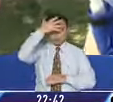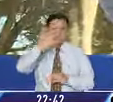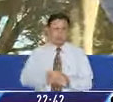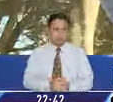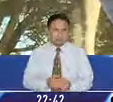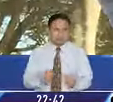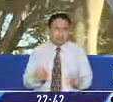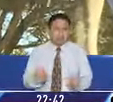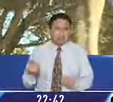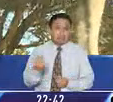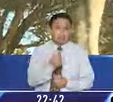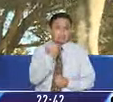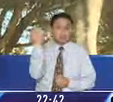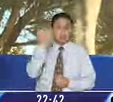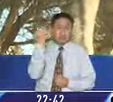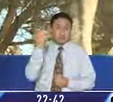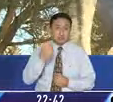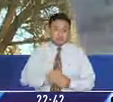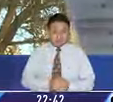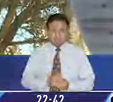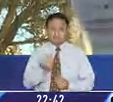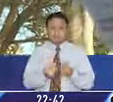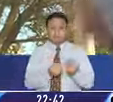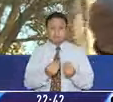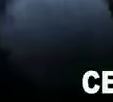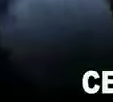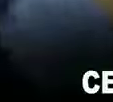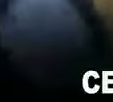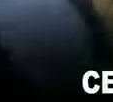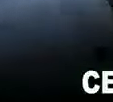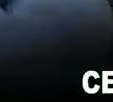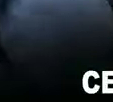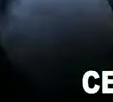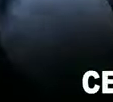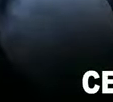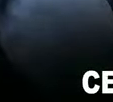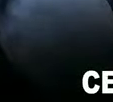se mantienen en estado de excepción? Les contamos.